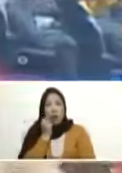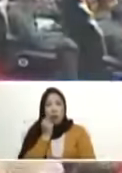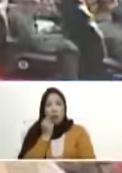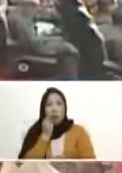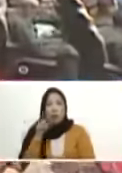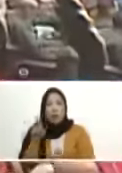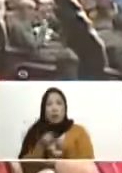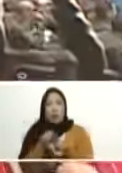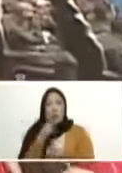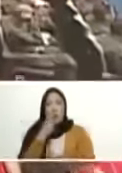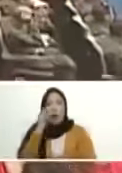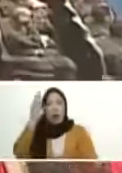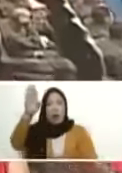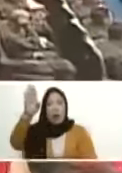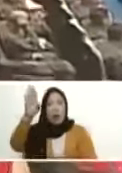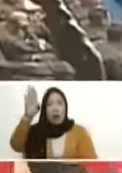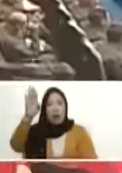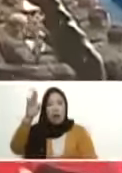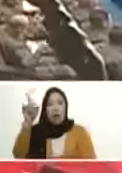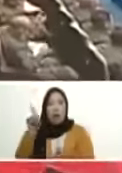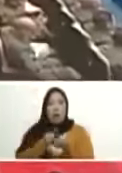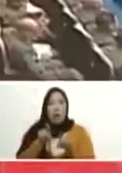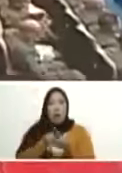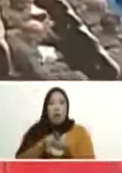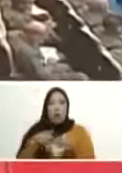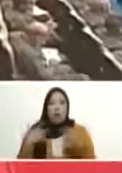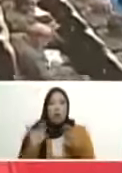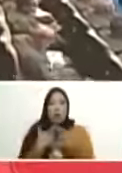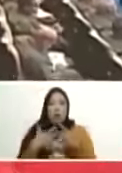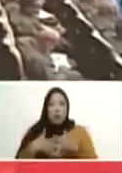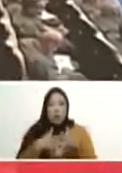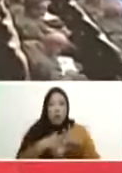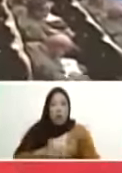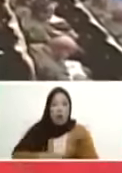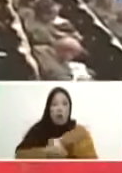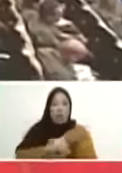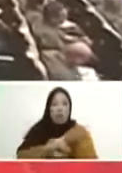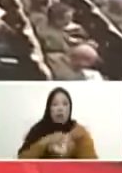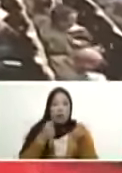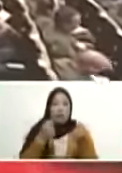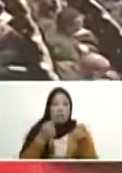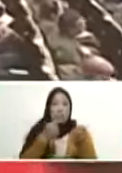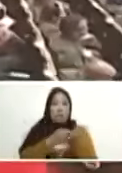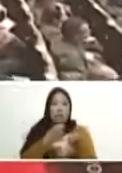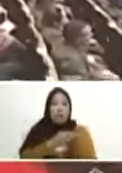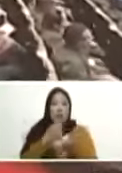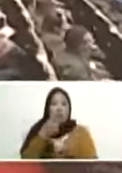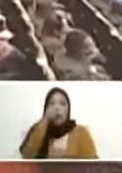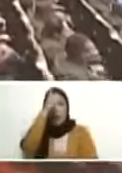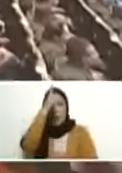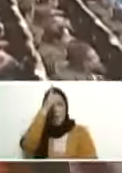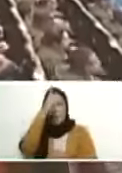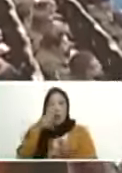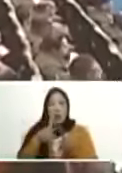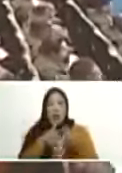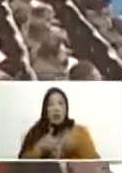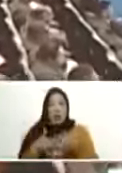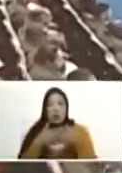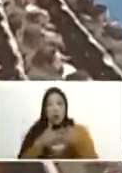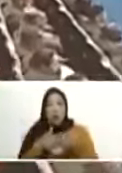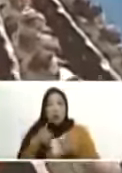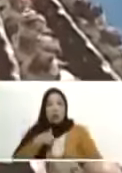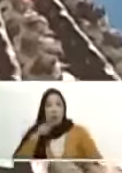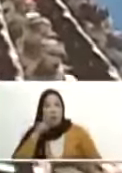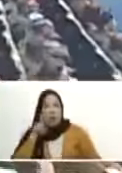Hitler fue amamantado por las grandes transnacionales estadounidenses, alemanas, europeas. ¿O